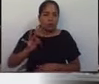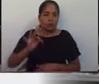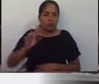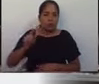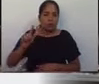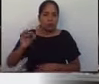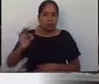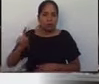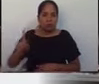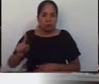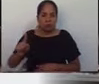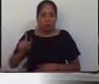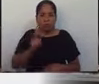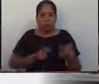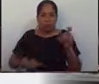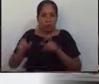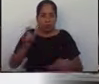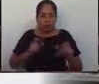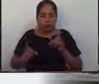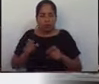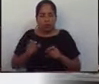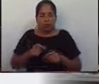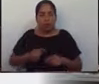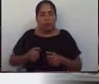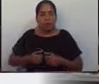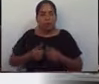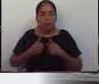10.004.141 habitantes, donde residen